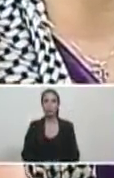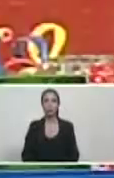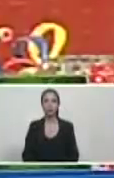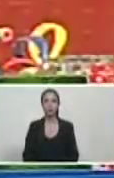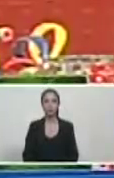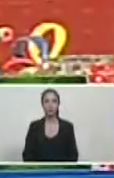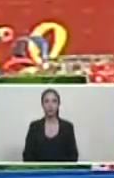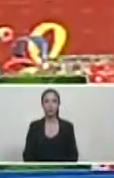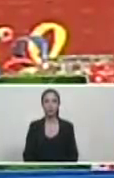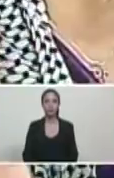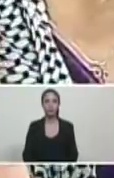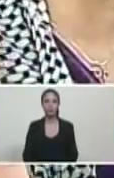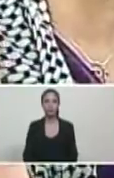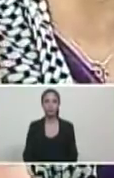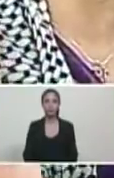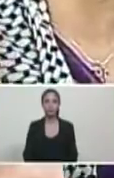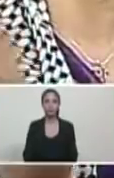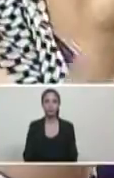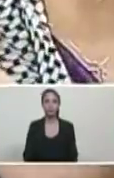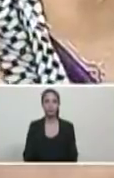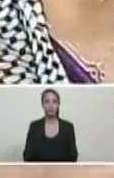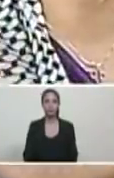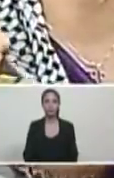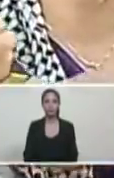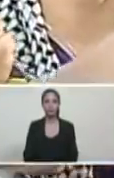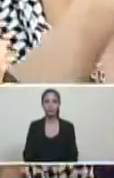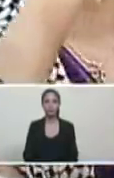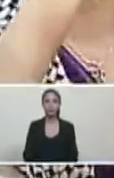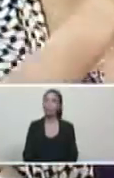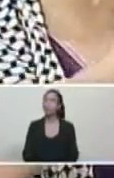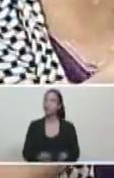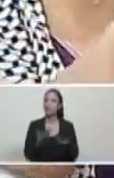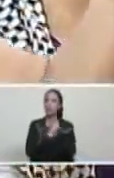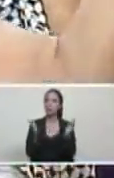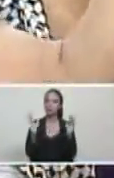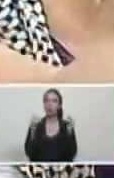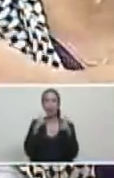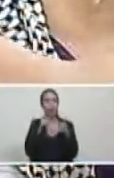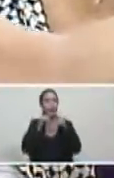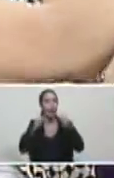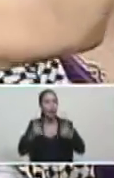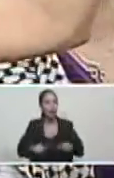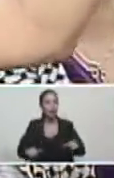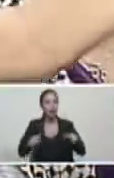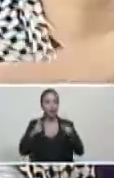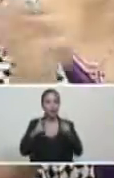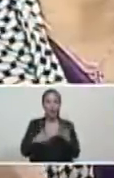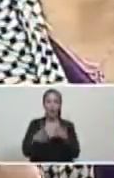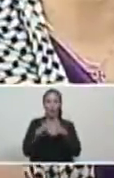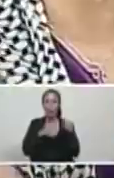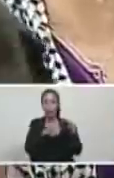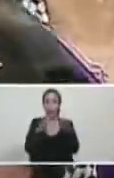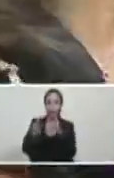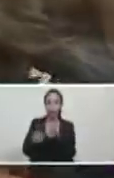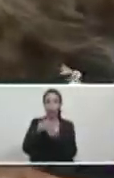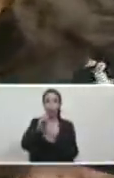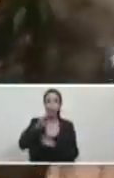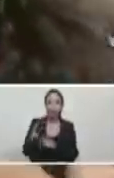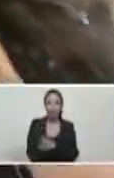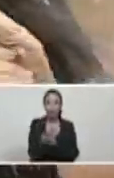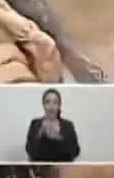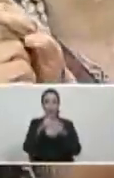Así es. Bueno, mira, más que nada queríamos decirte que todos estos artistas, te ves... Movimiento Venezolano de Artistas, todos